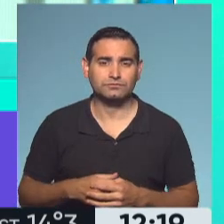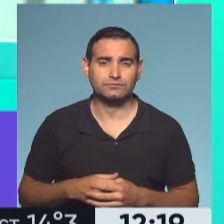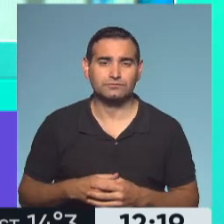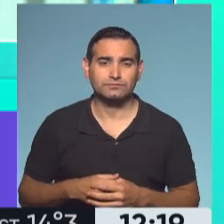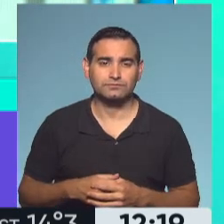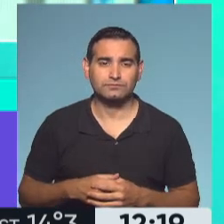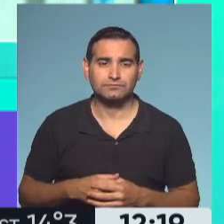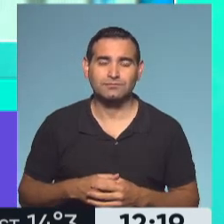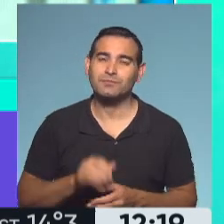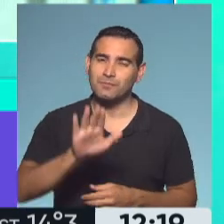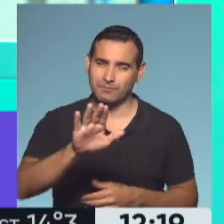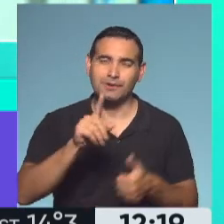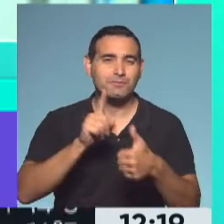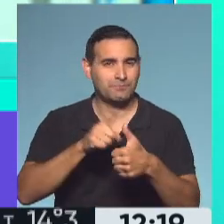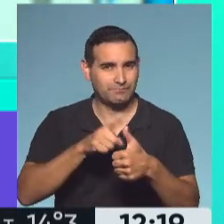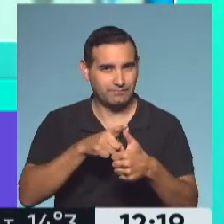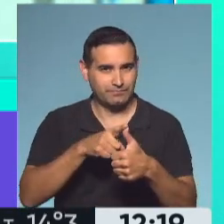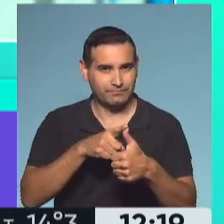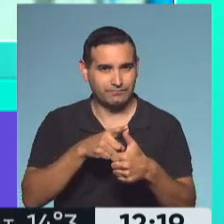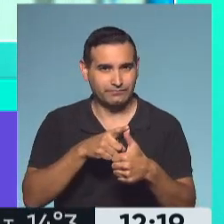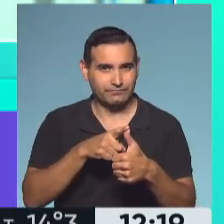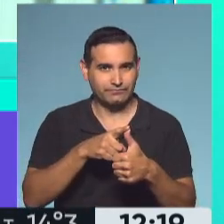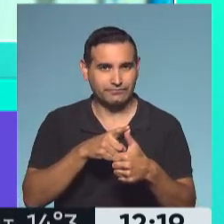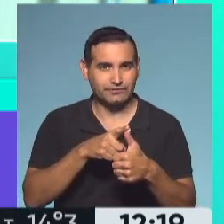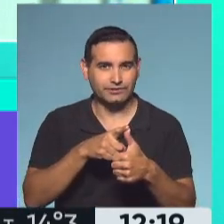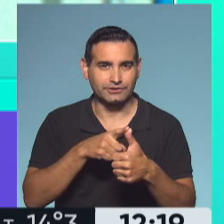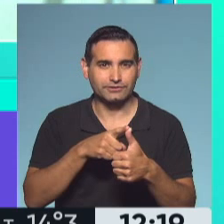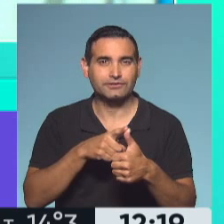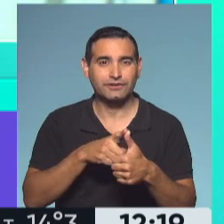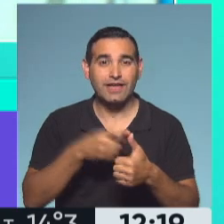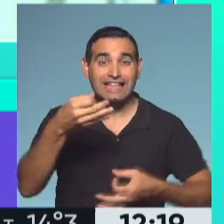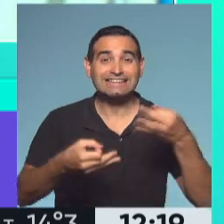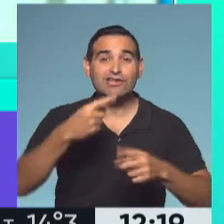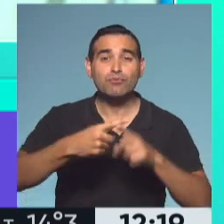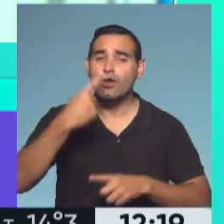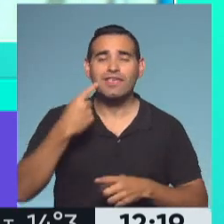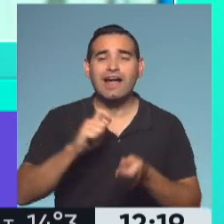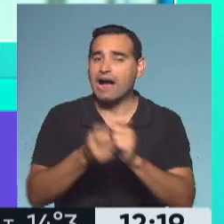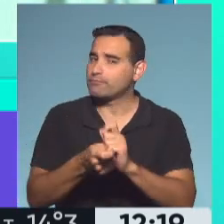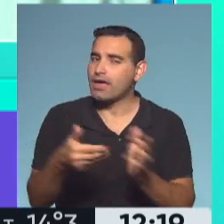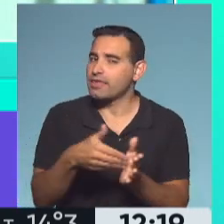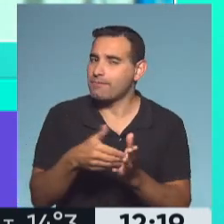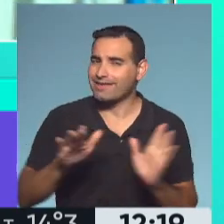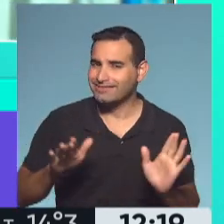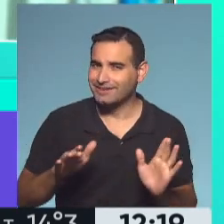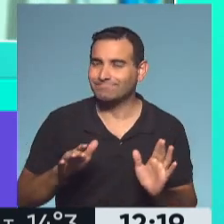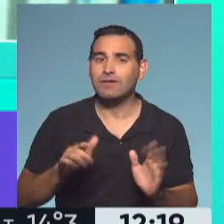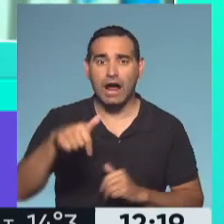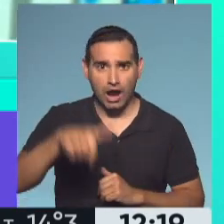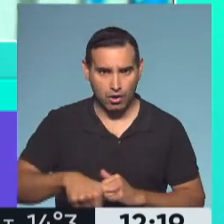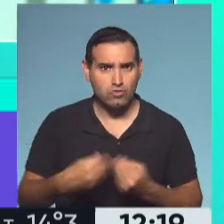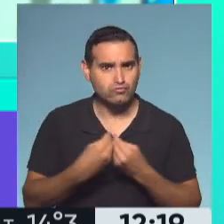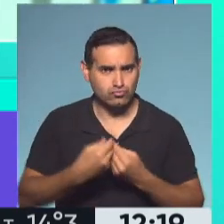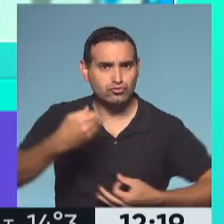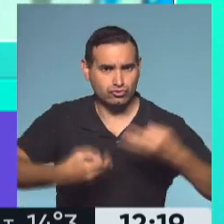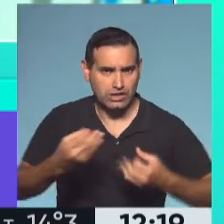bien? primero como que ese número de testeos diarios va cambiando. Creo que nos ha ampliado mucho la capacidad